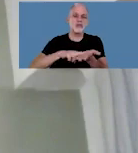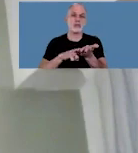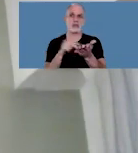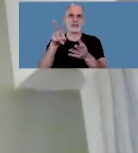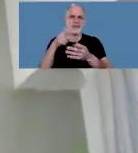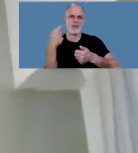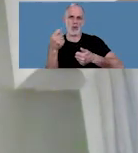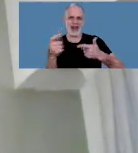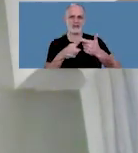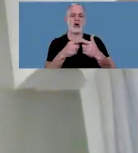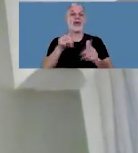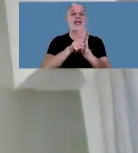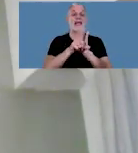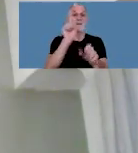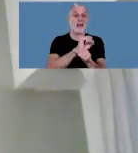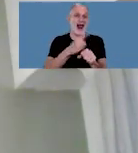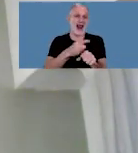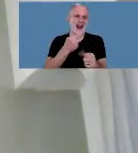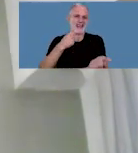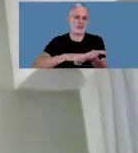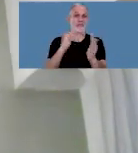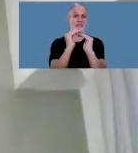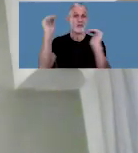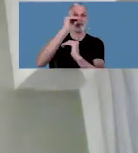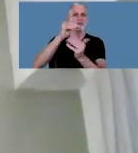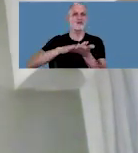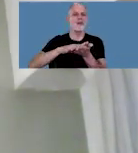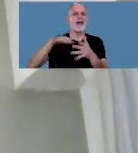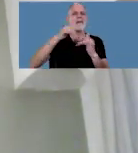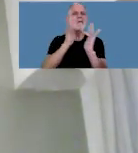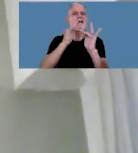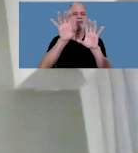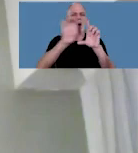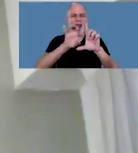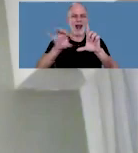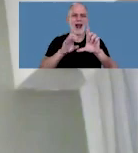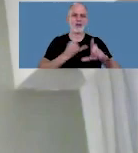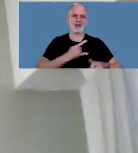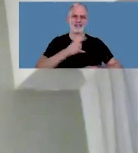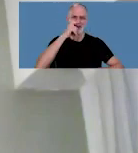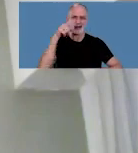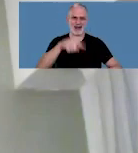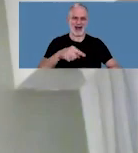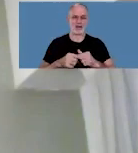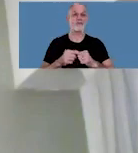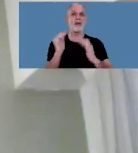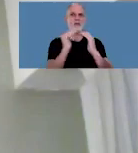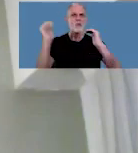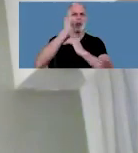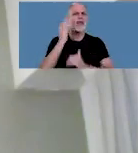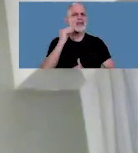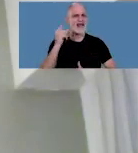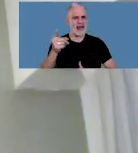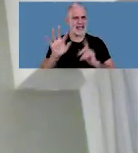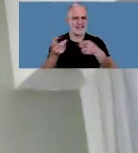penal tributaria, una diplomatura en entornos virtuales de enseñanza de la Universidad de Belgrano. Maestra en inglés, de